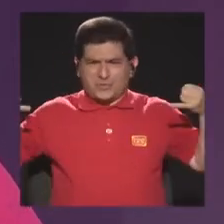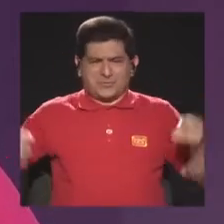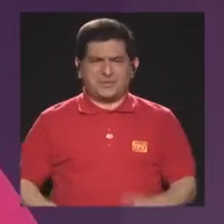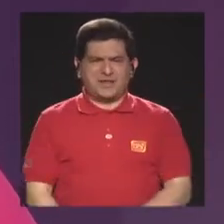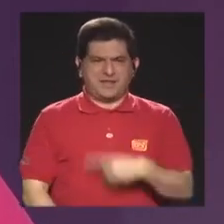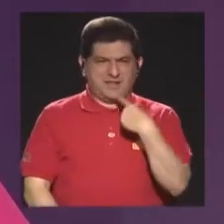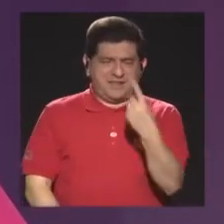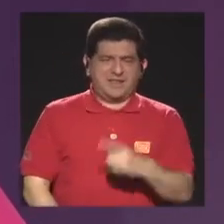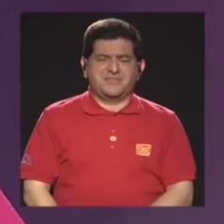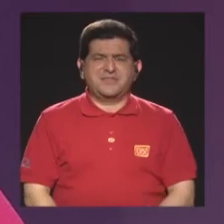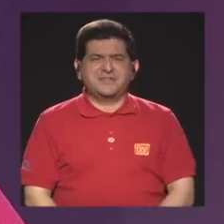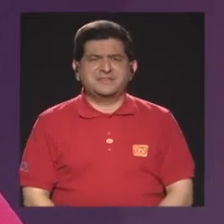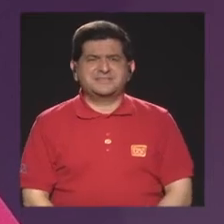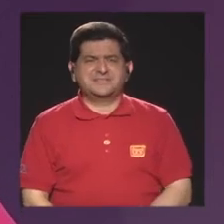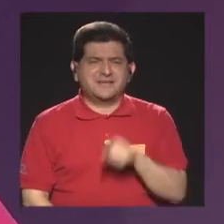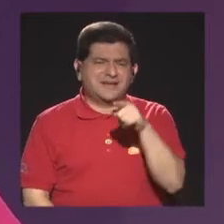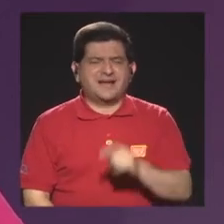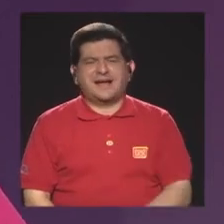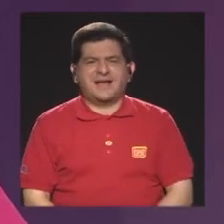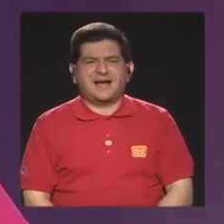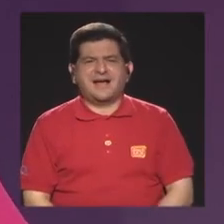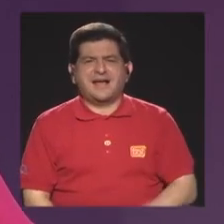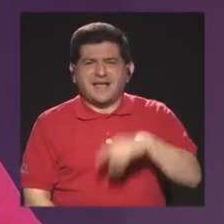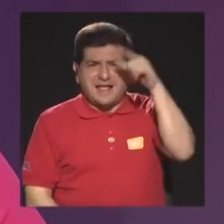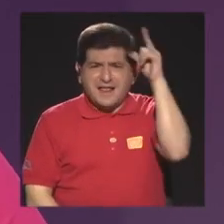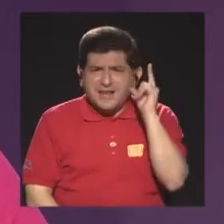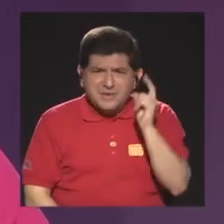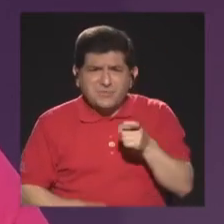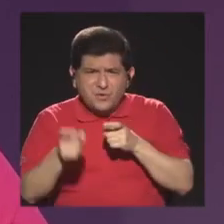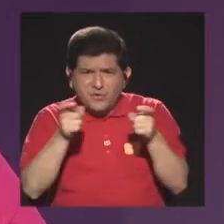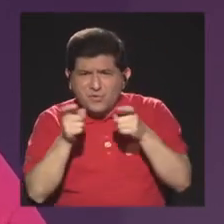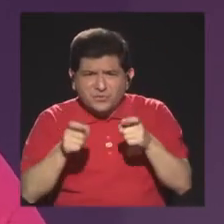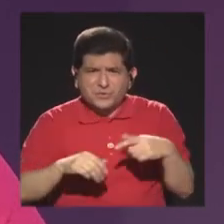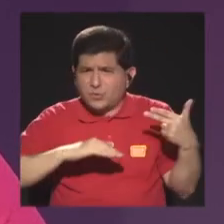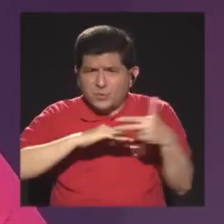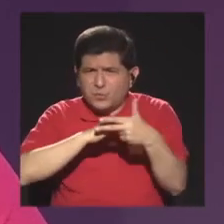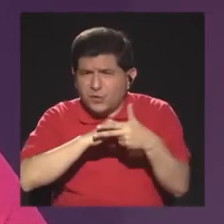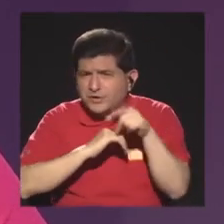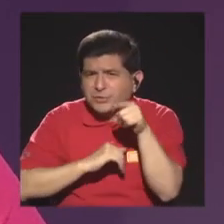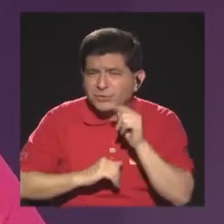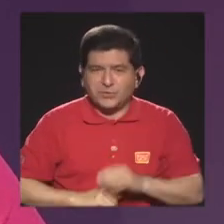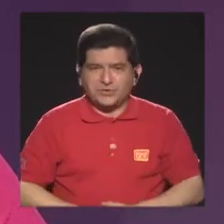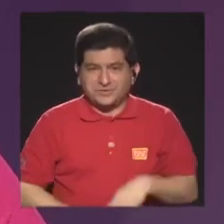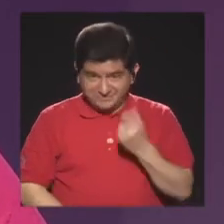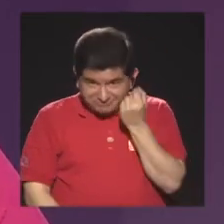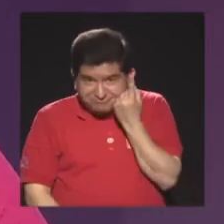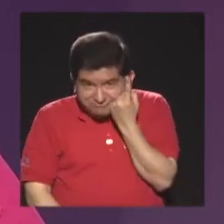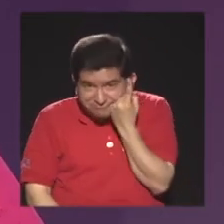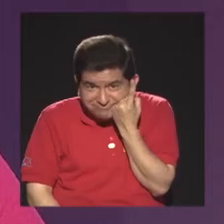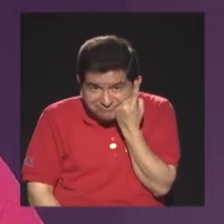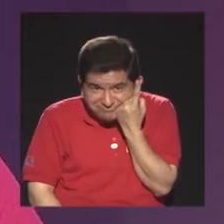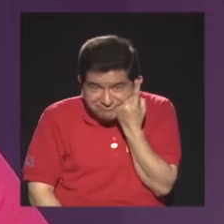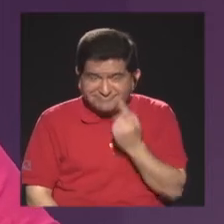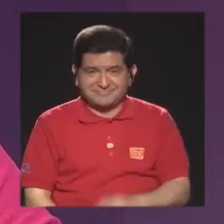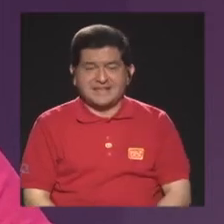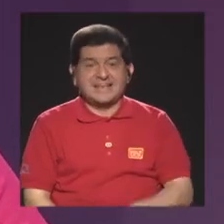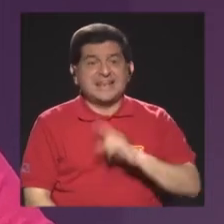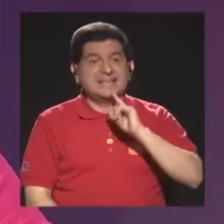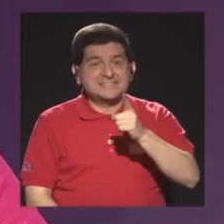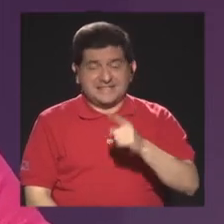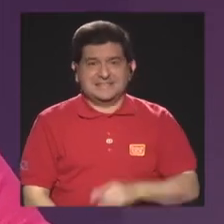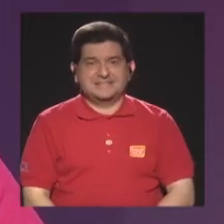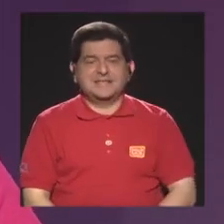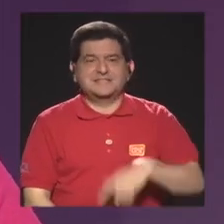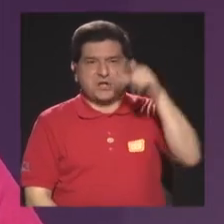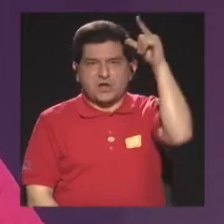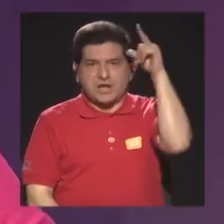te dicen, Limoni por tu controli. ¿Qué entendió ahí? No, me están diciendo Le Mans